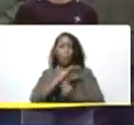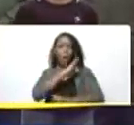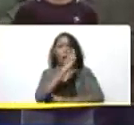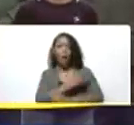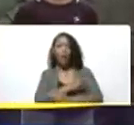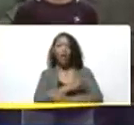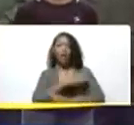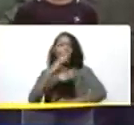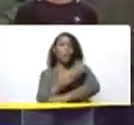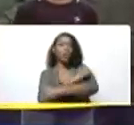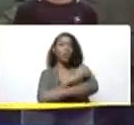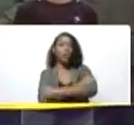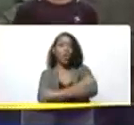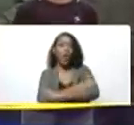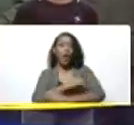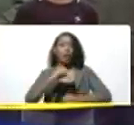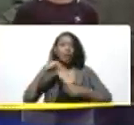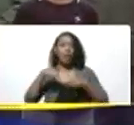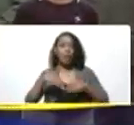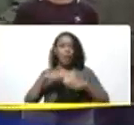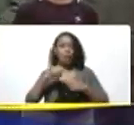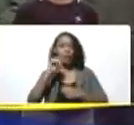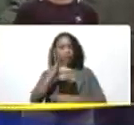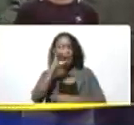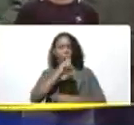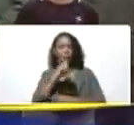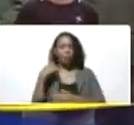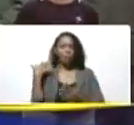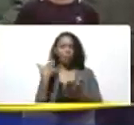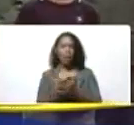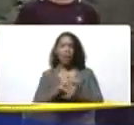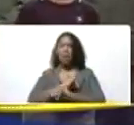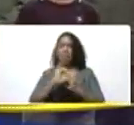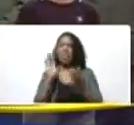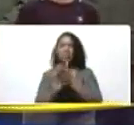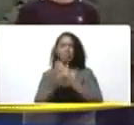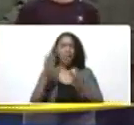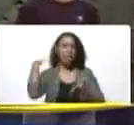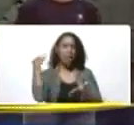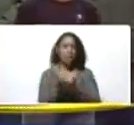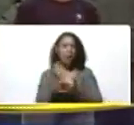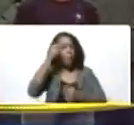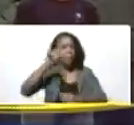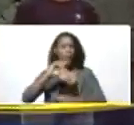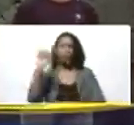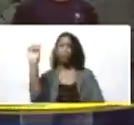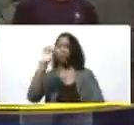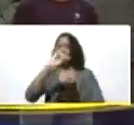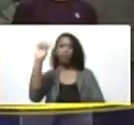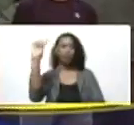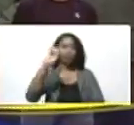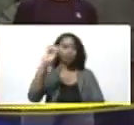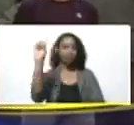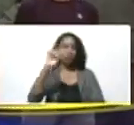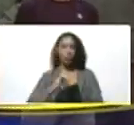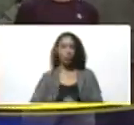de la burguesía y de la oligarquía 5 años e irme y traicionar al pueblo. ¡No!